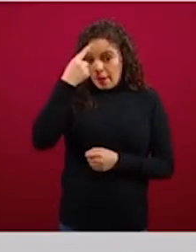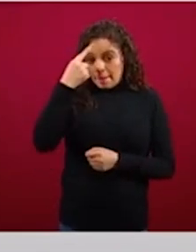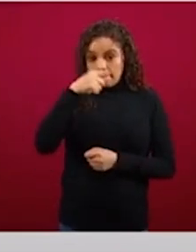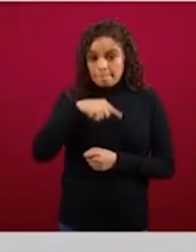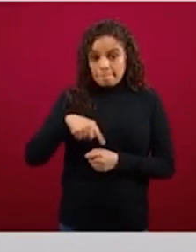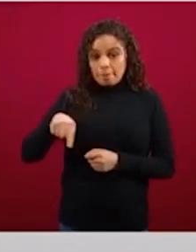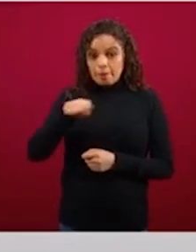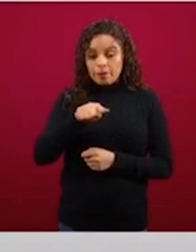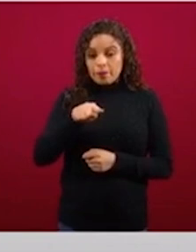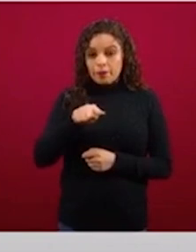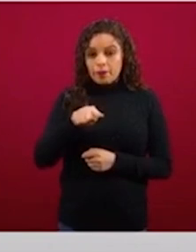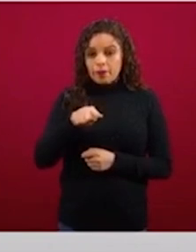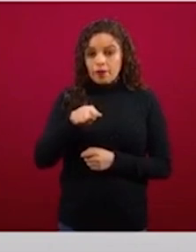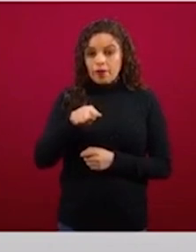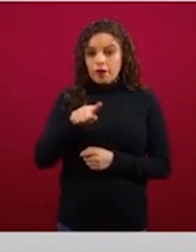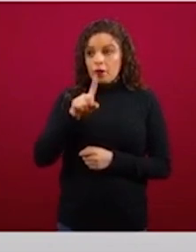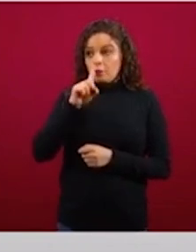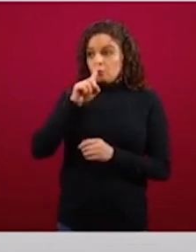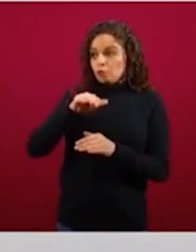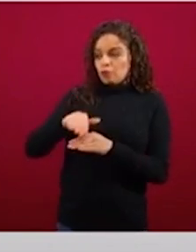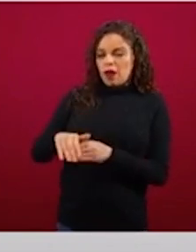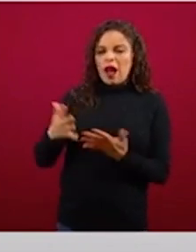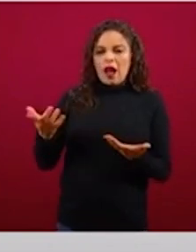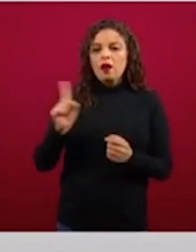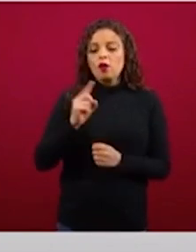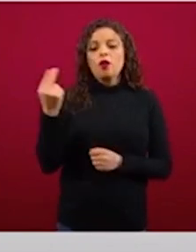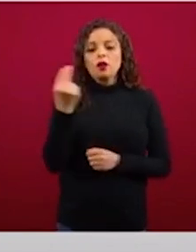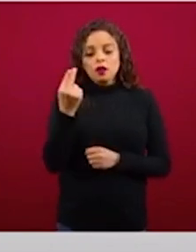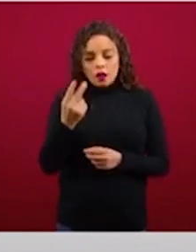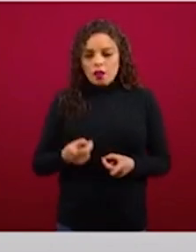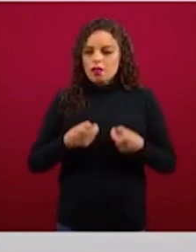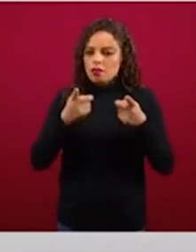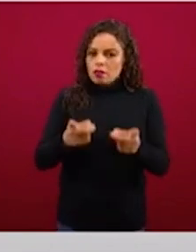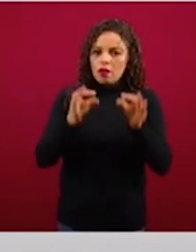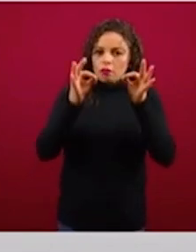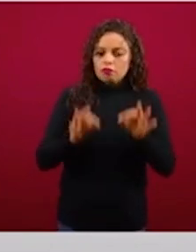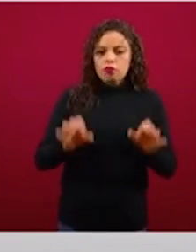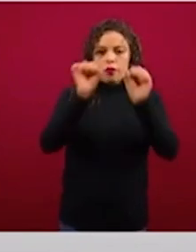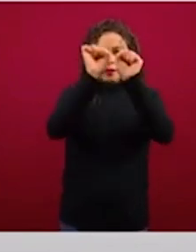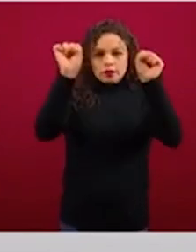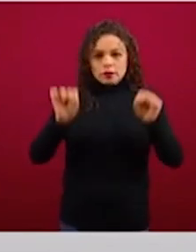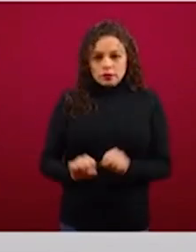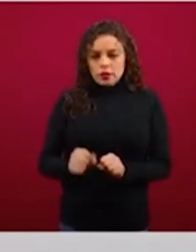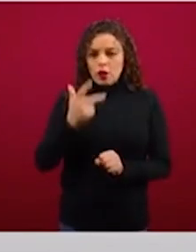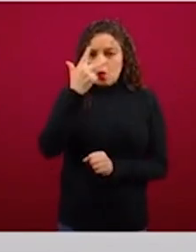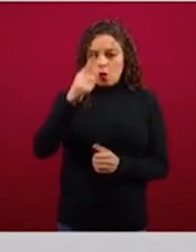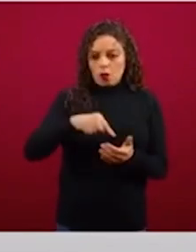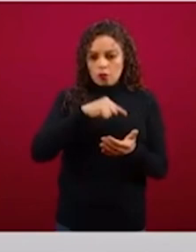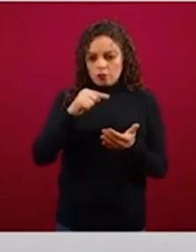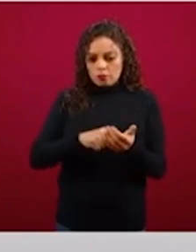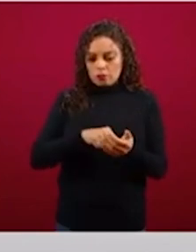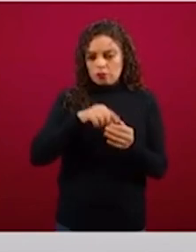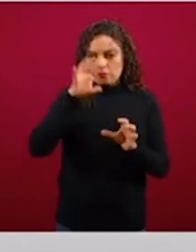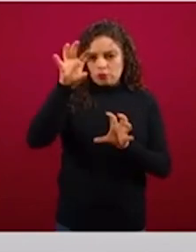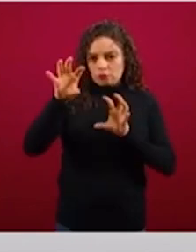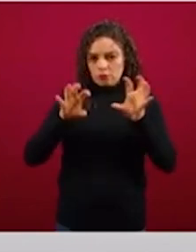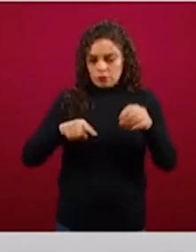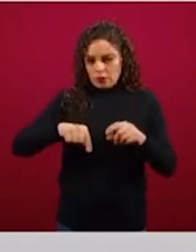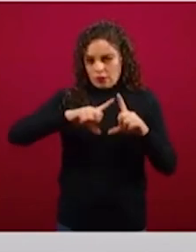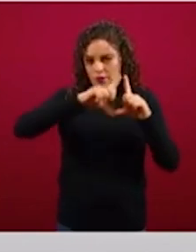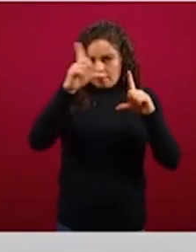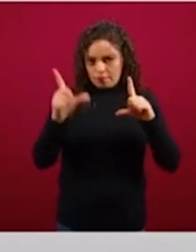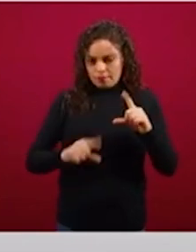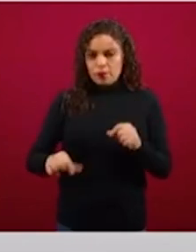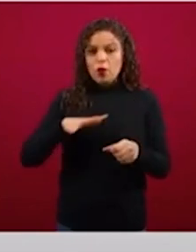no se adapta a las condiciones de clima. Estamos dando un sistema el cual se va a adaptar a las 8 regiones del país. ¿Cuáles son estas